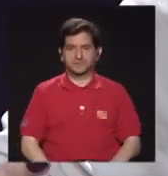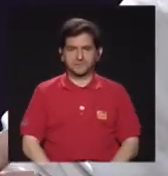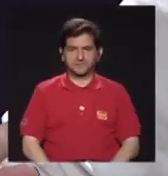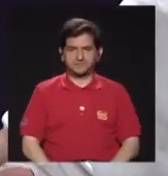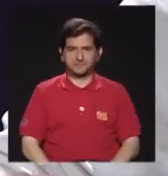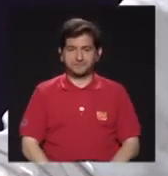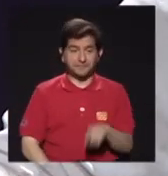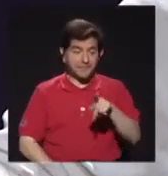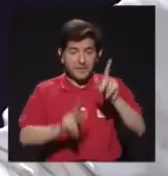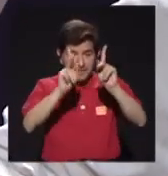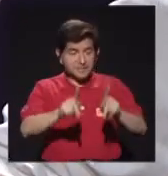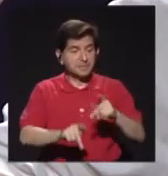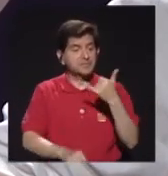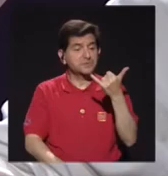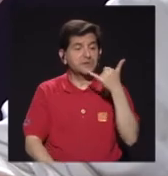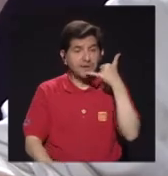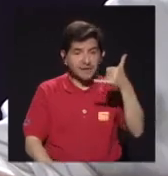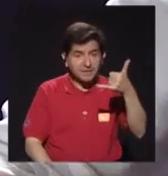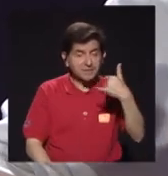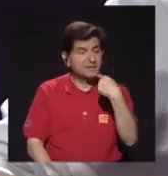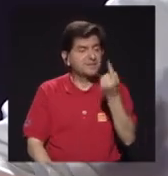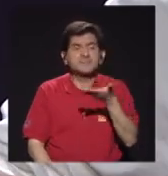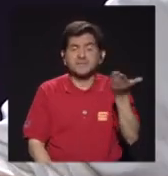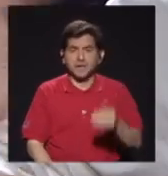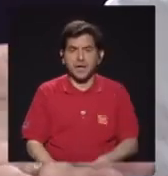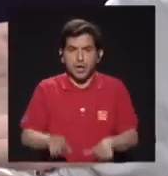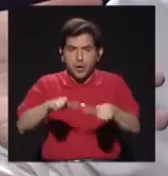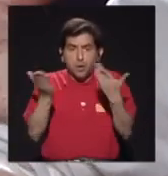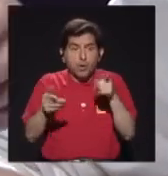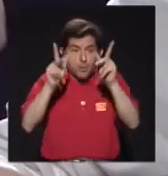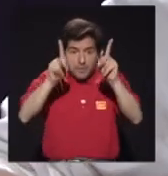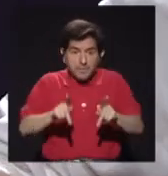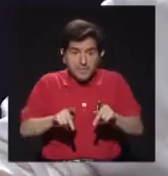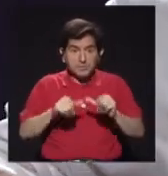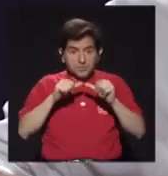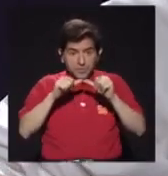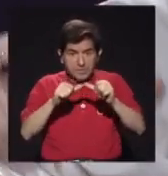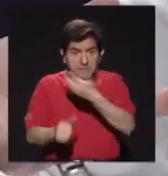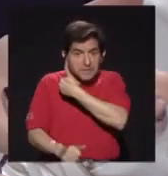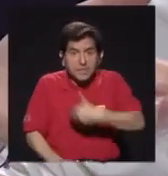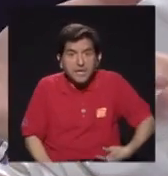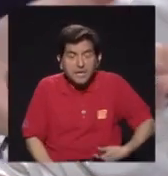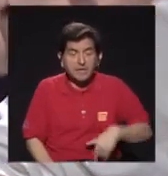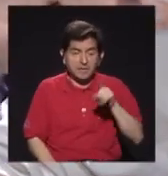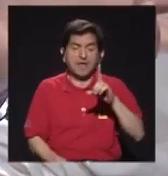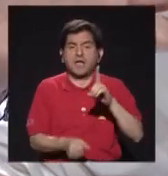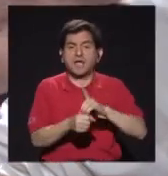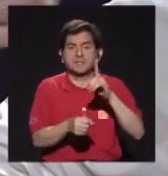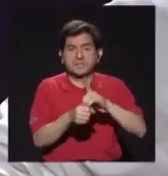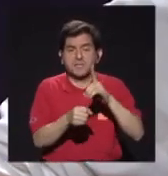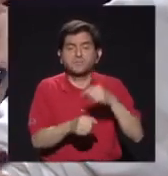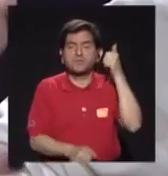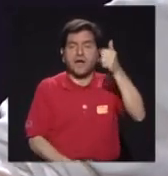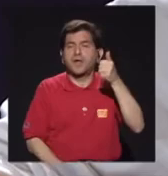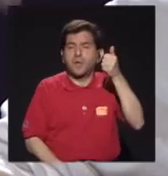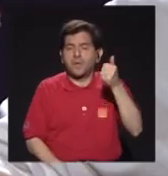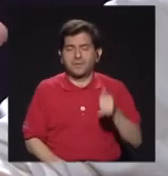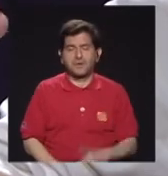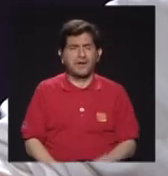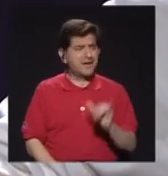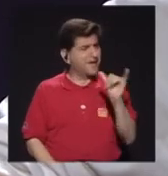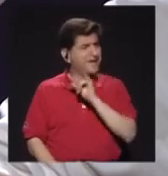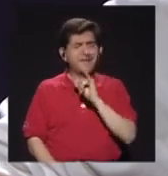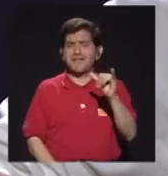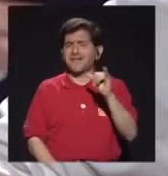esta persona que llama que por cómo es posible que pueda estar ahí es porque estos diputados pastores tienen la